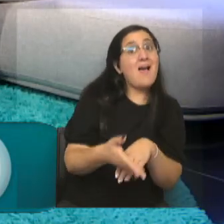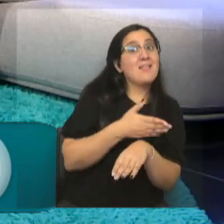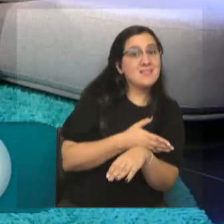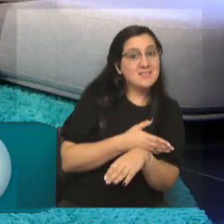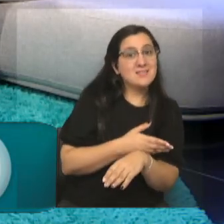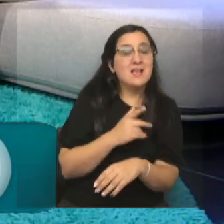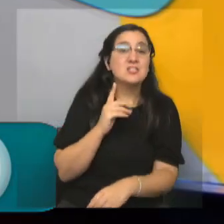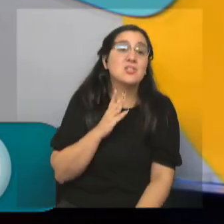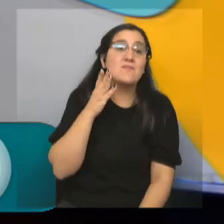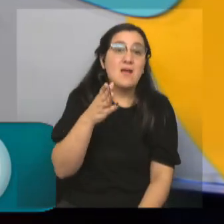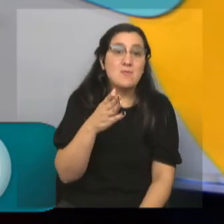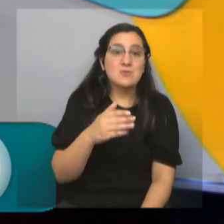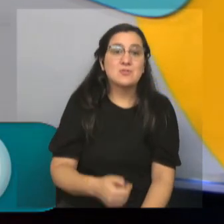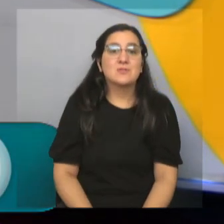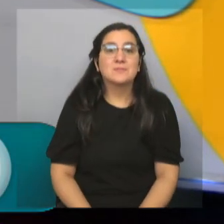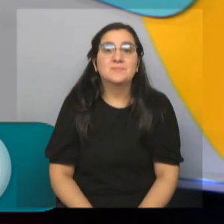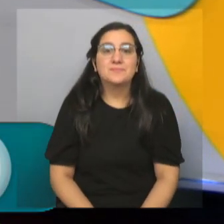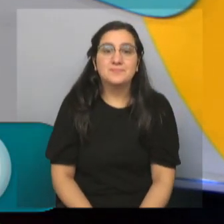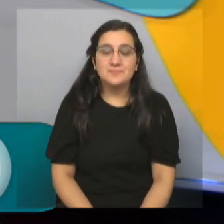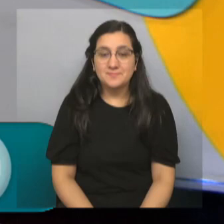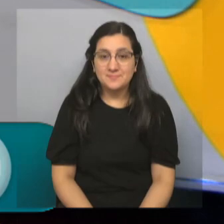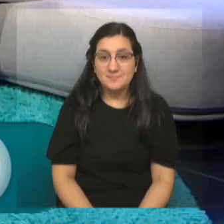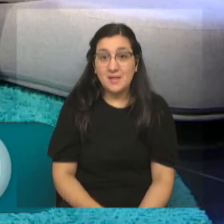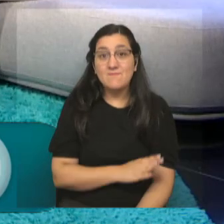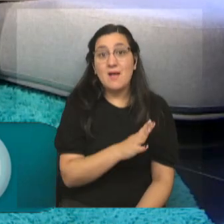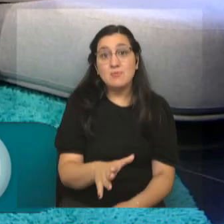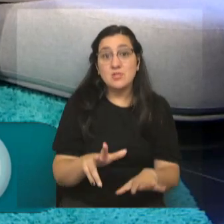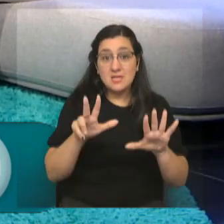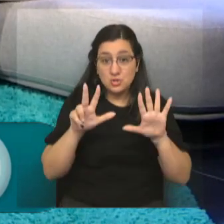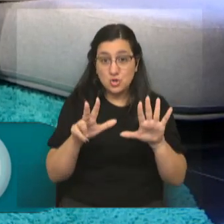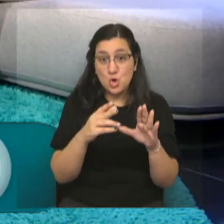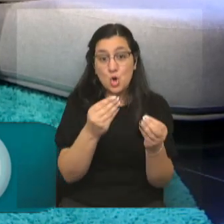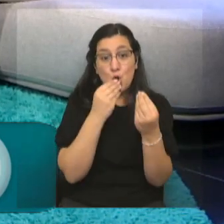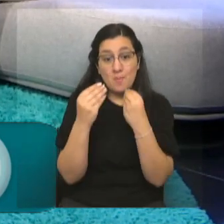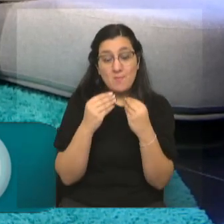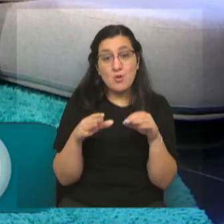Allí estaremos, cuando me convenza. Se pueden hacer las reservas. Claro, vamos a las 8. Comemos y quedamos pipones para ver después la hora.